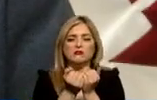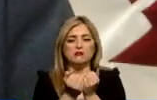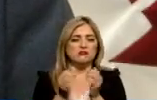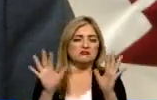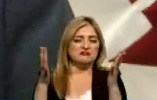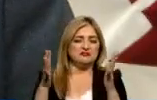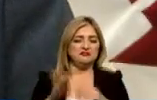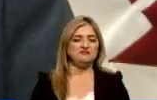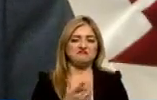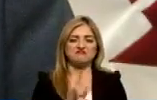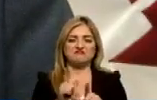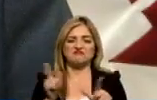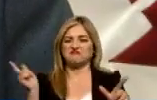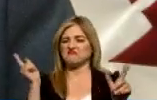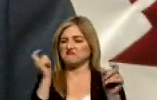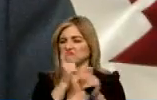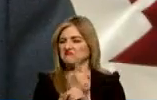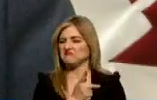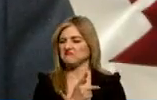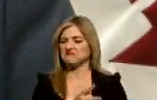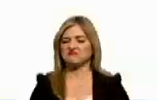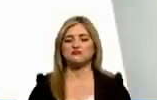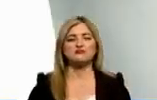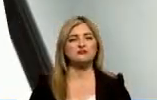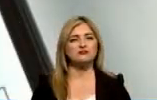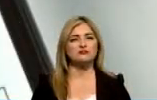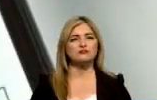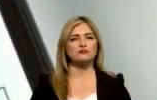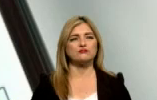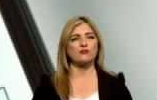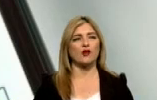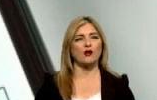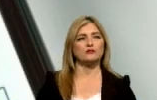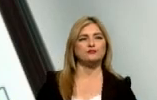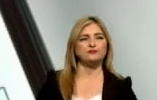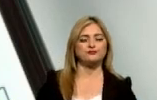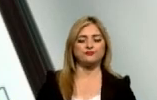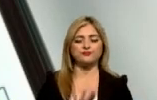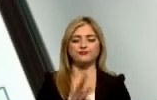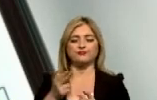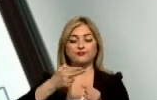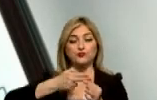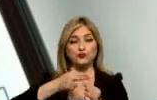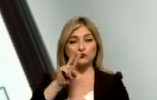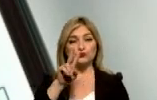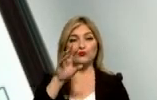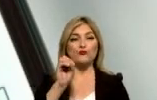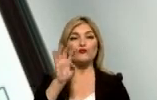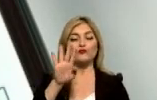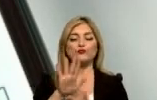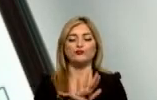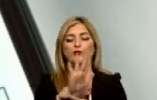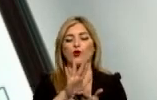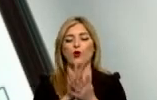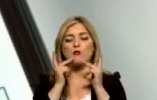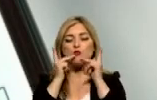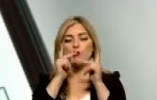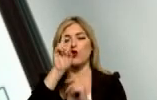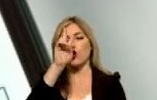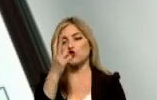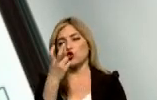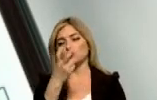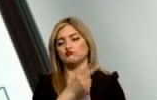ser mucho más complejo del que hoy estamos viviendo. Mientras tanto, el retorno a clases presenciales de 204 escuelas fiscales y